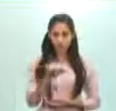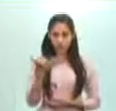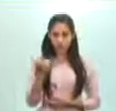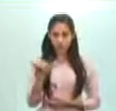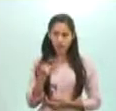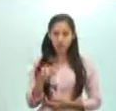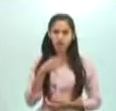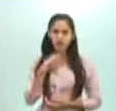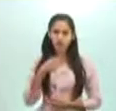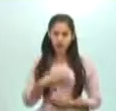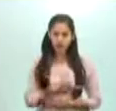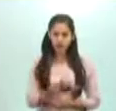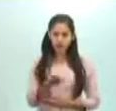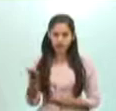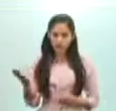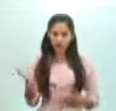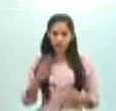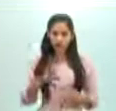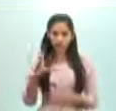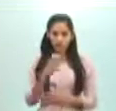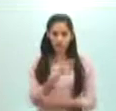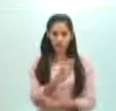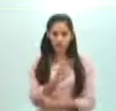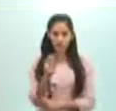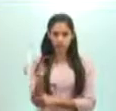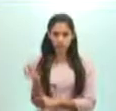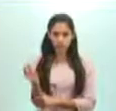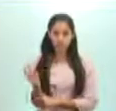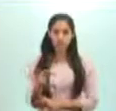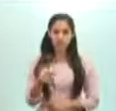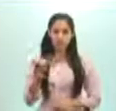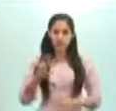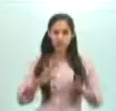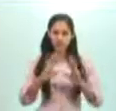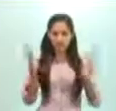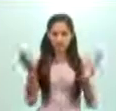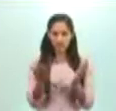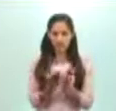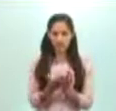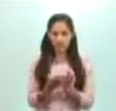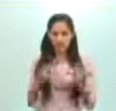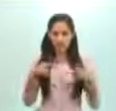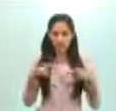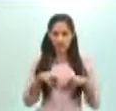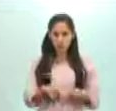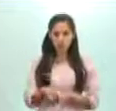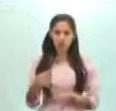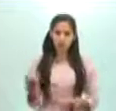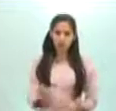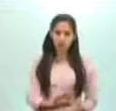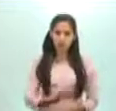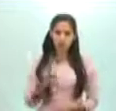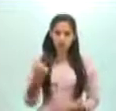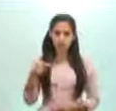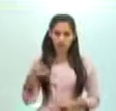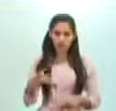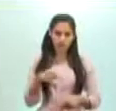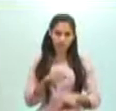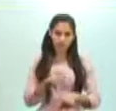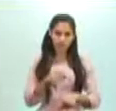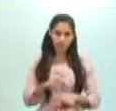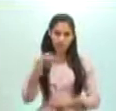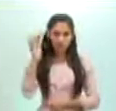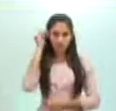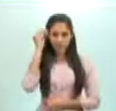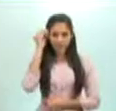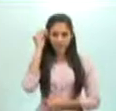extensivo este saludo a todos los profesores y familiares que nos estarán acompañando en este espacio de aprendizajes